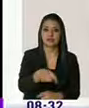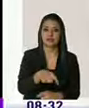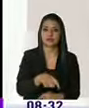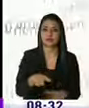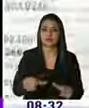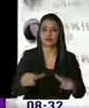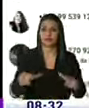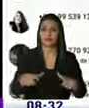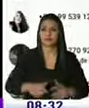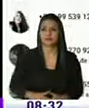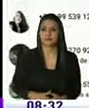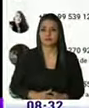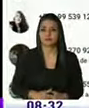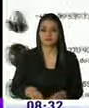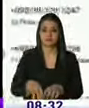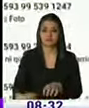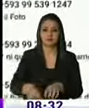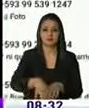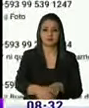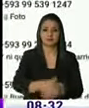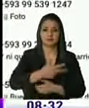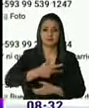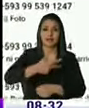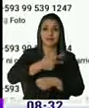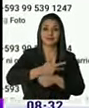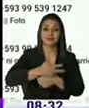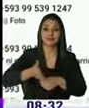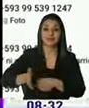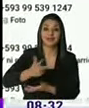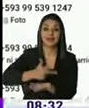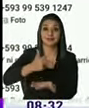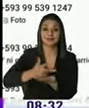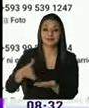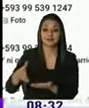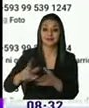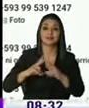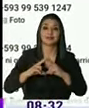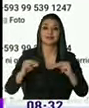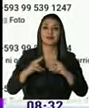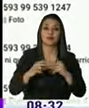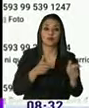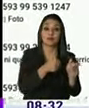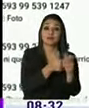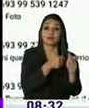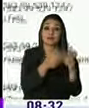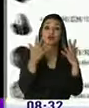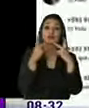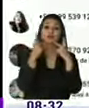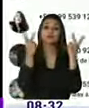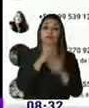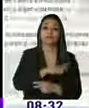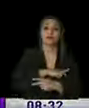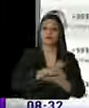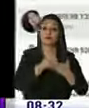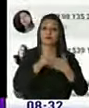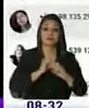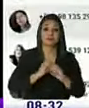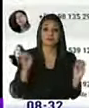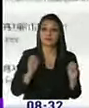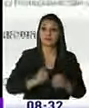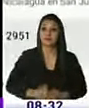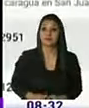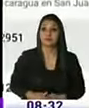están. En la Carchi y Nicaragua, por favor, a 12 cuadras de la empresa de obras públicas del municipio, no nos ayuda. Ahí